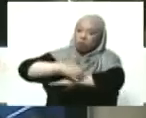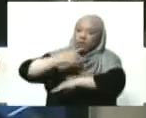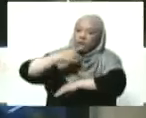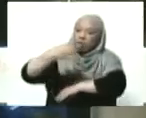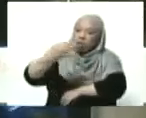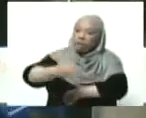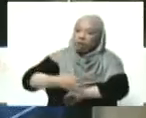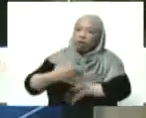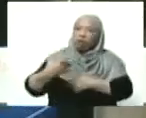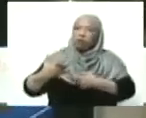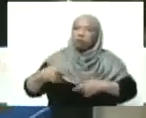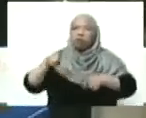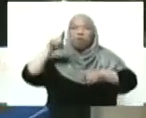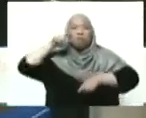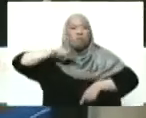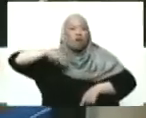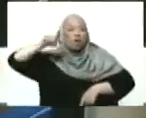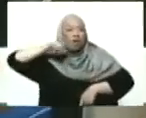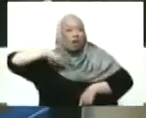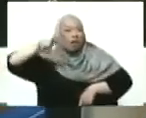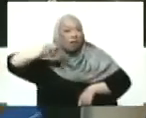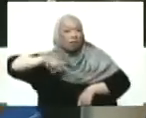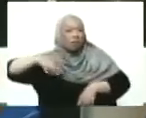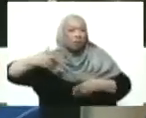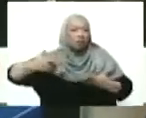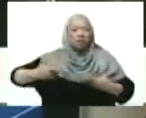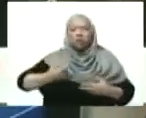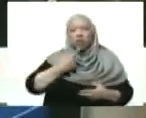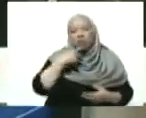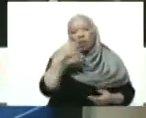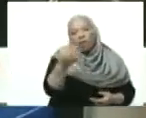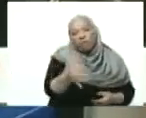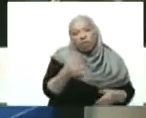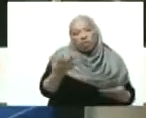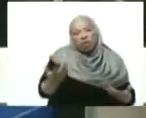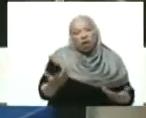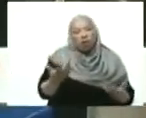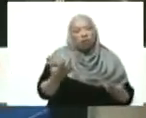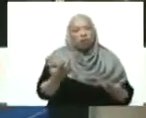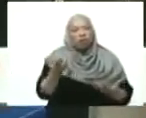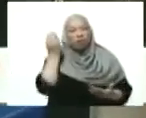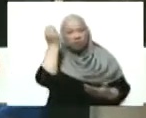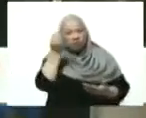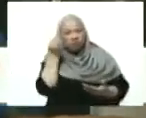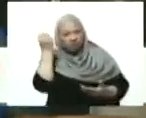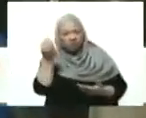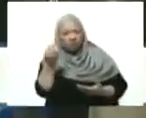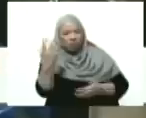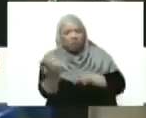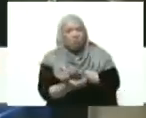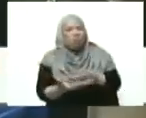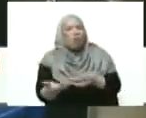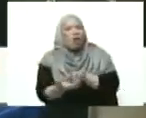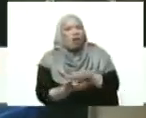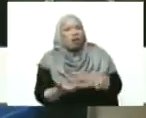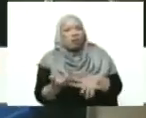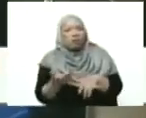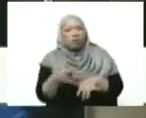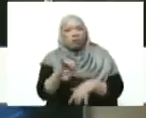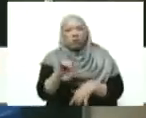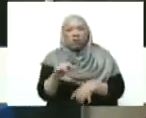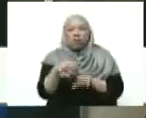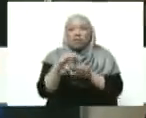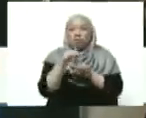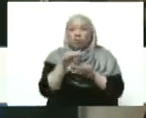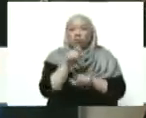verdad, no difundan medias mentiras, medias verdades, porque esto indudablemente lo que conlleva es a complicar más la